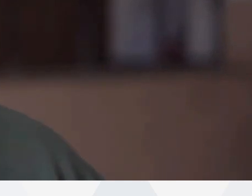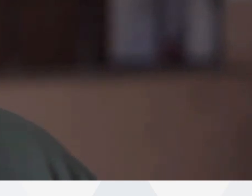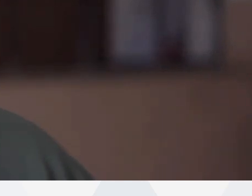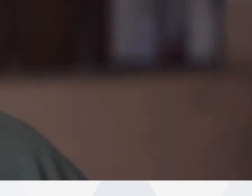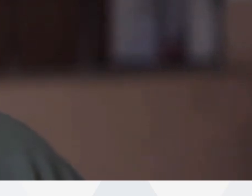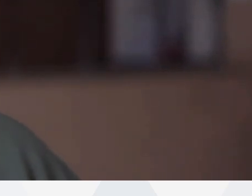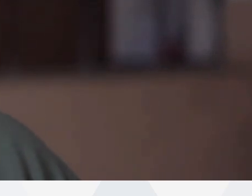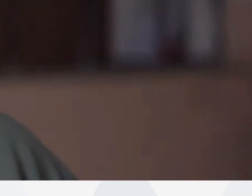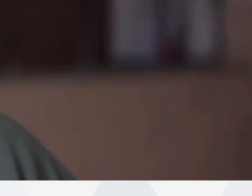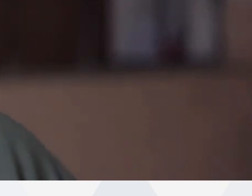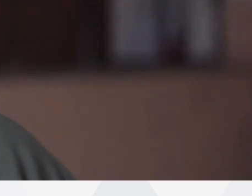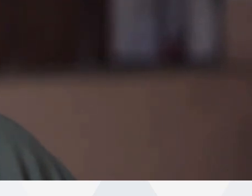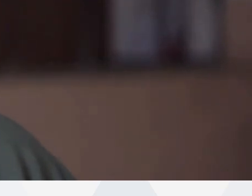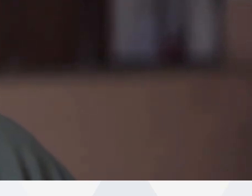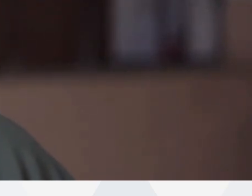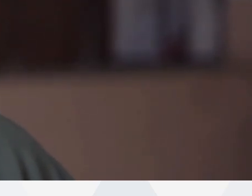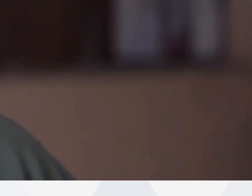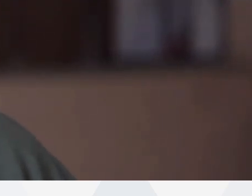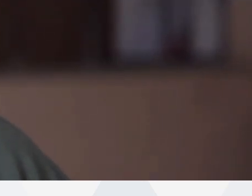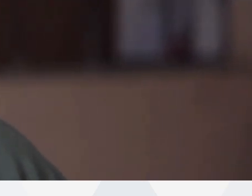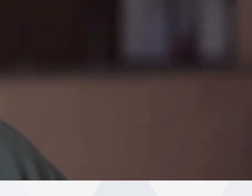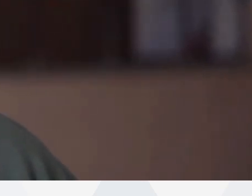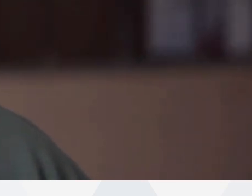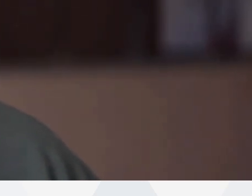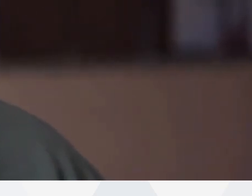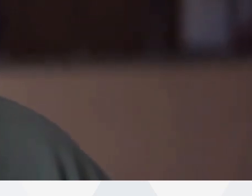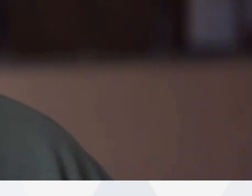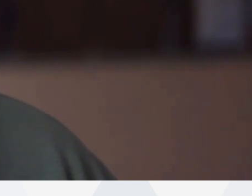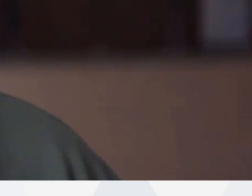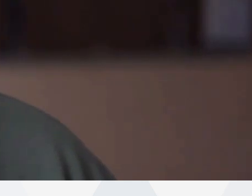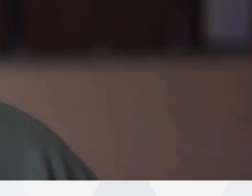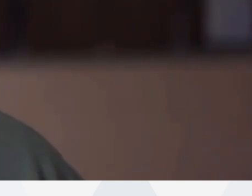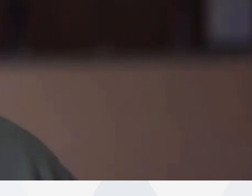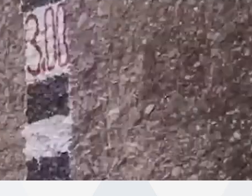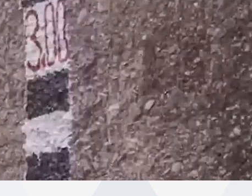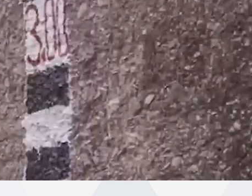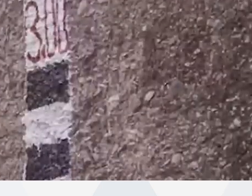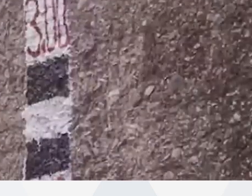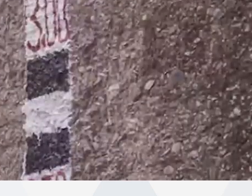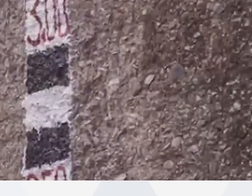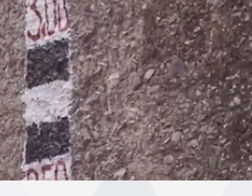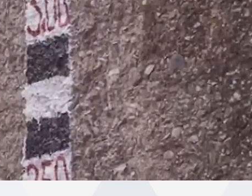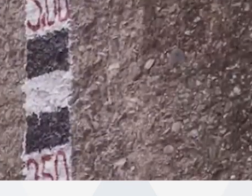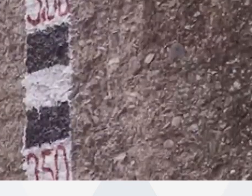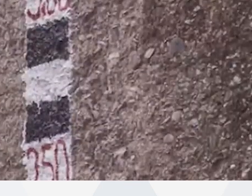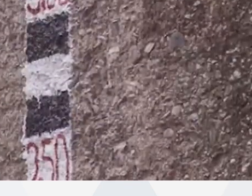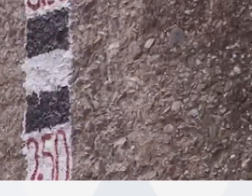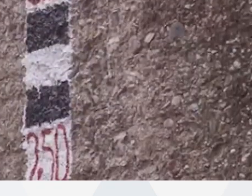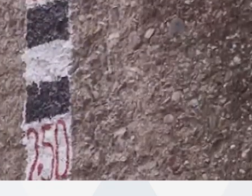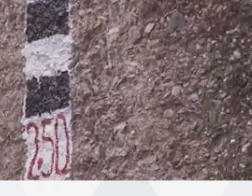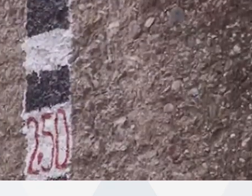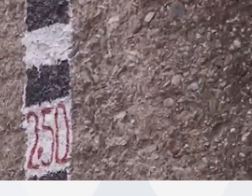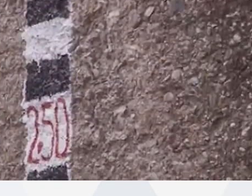provincia, pero nosotros damos datos prácticamente cada 2 kilómetros, 5 kilómetros, de acuerdo a la distancia en